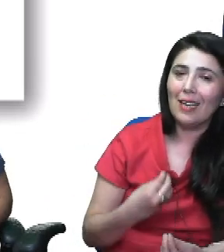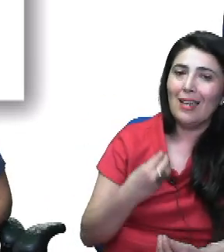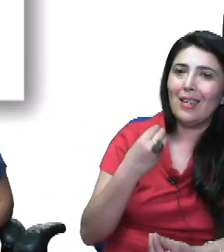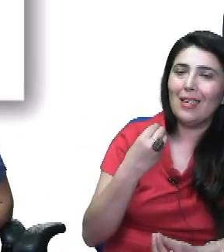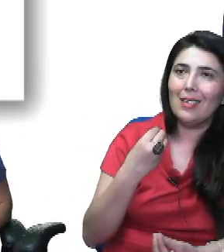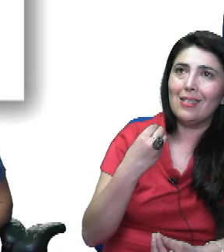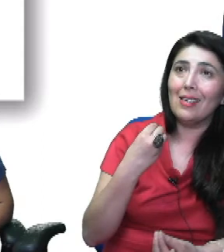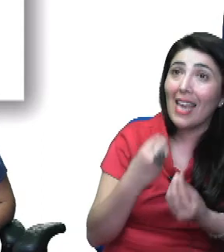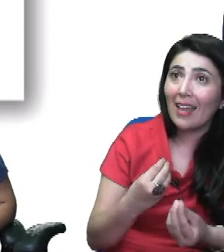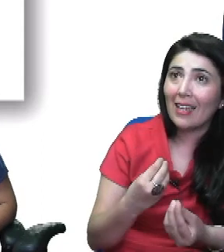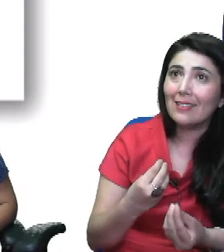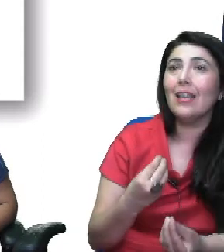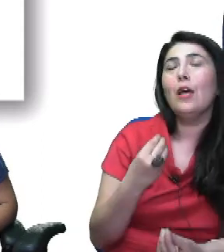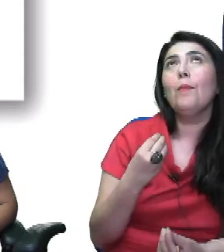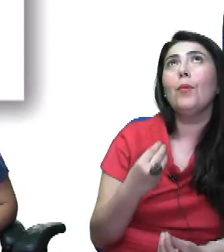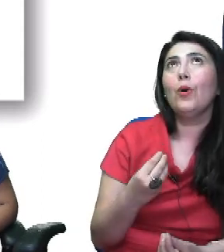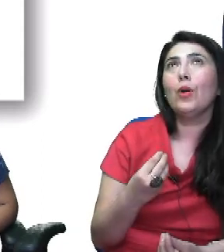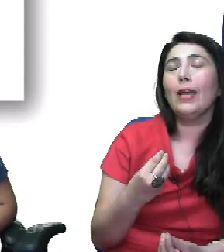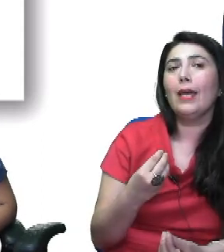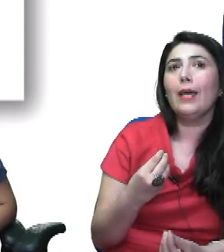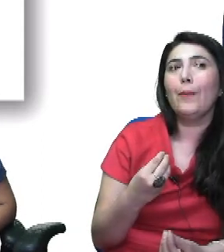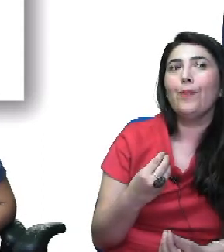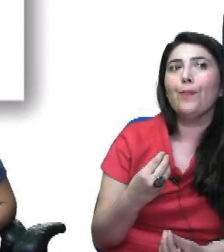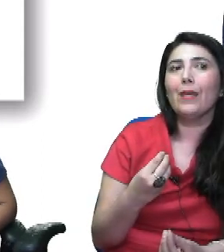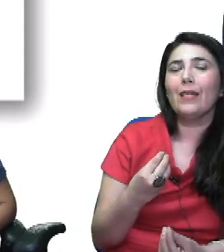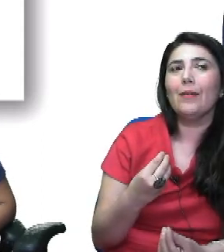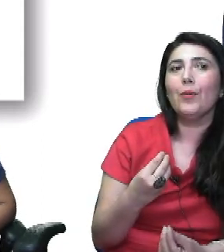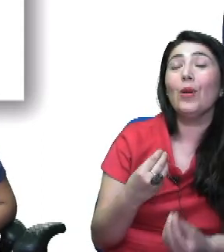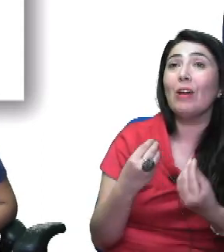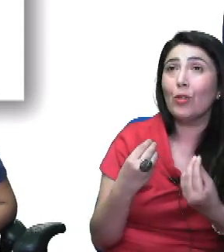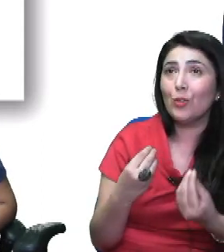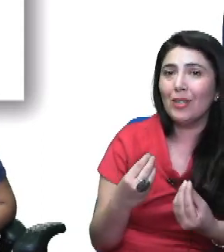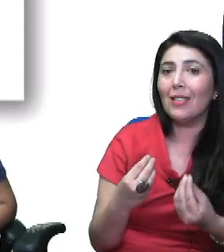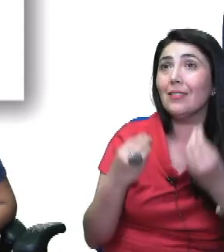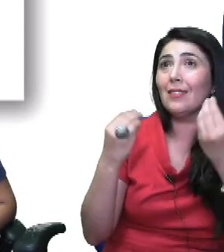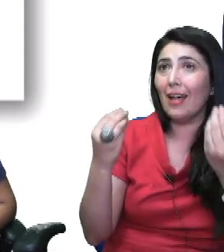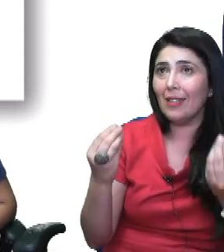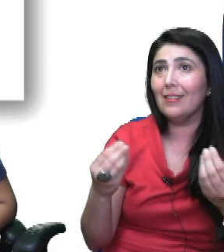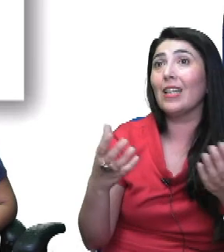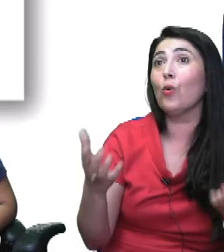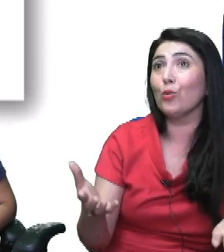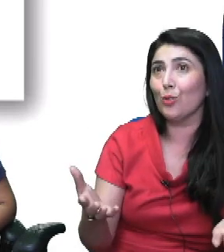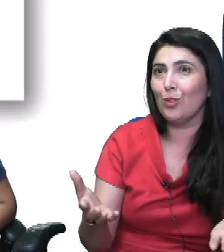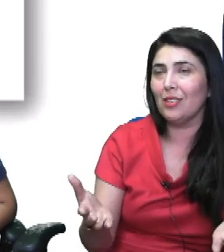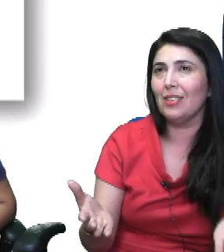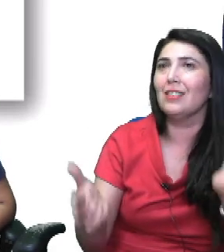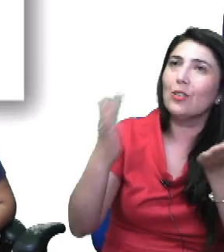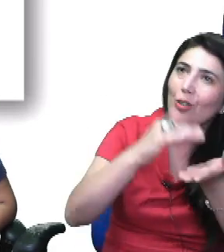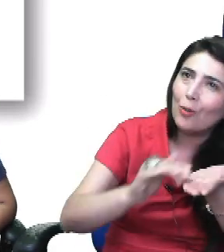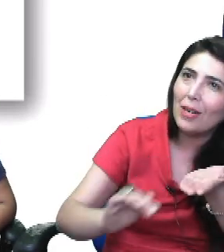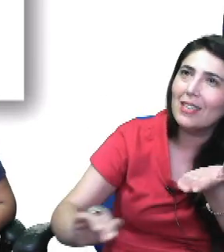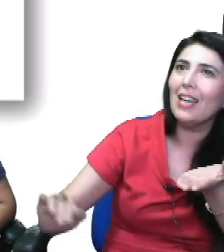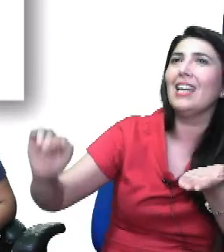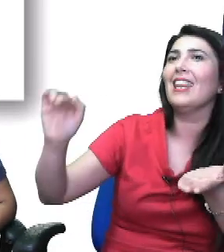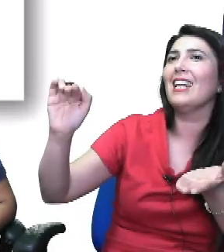estén guiadas por una evaluación de necesidades y de recursos existentes. Entonces